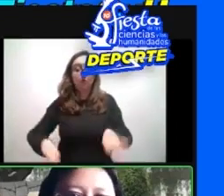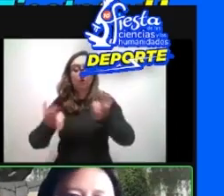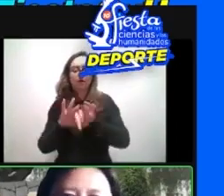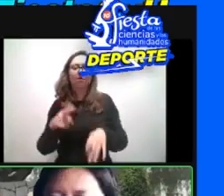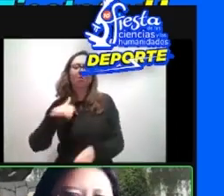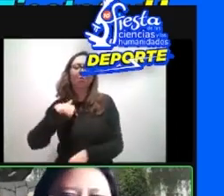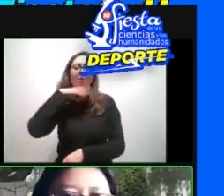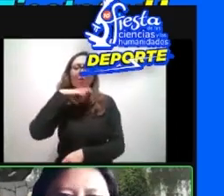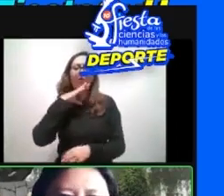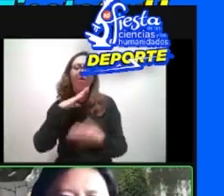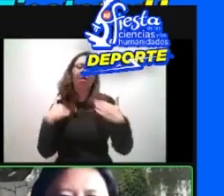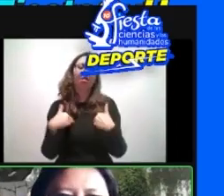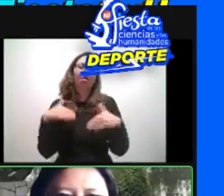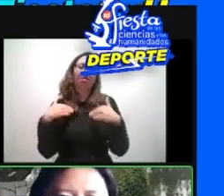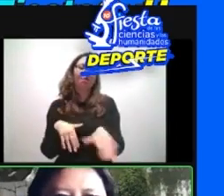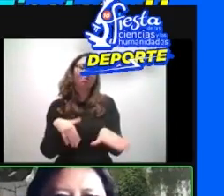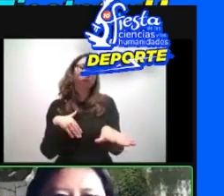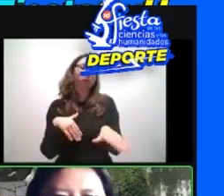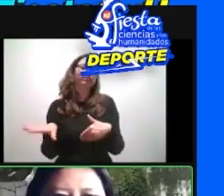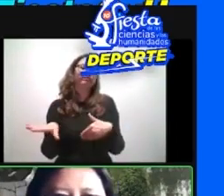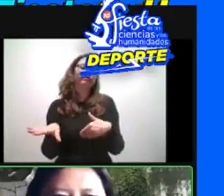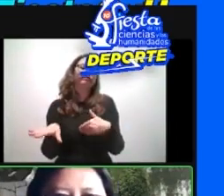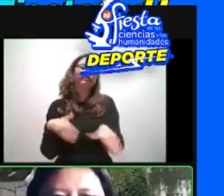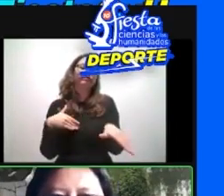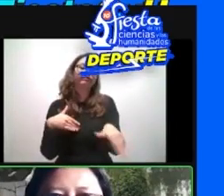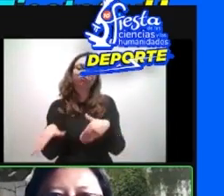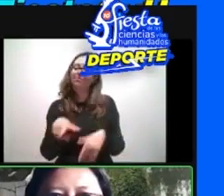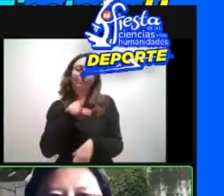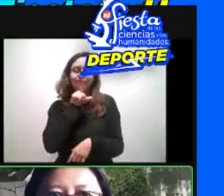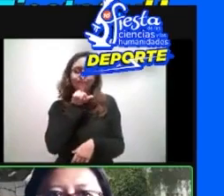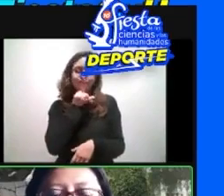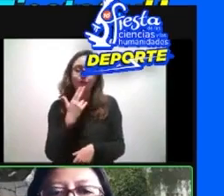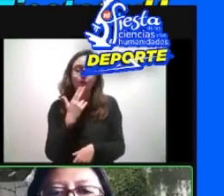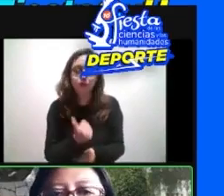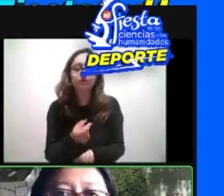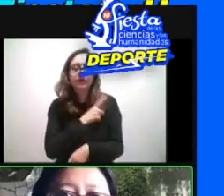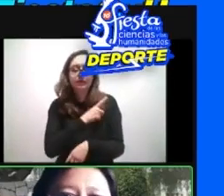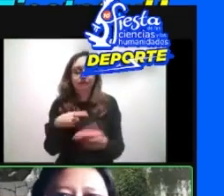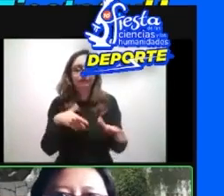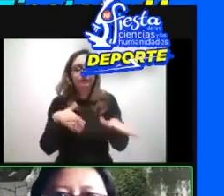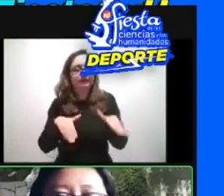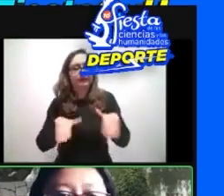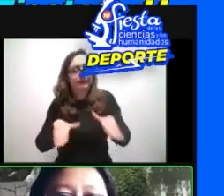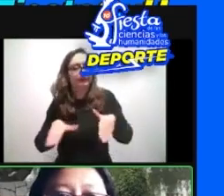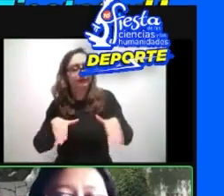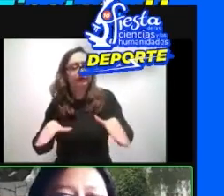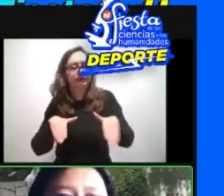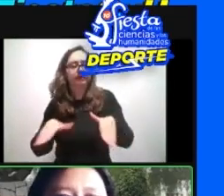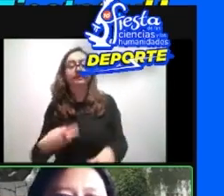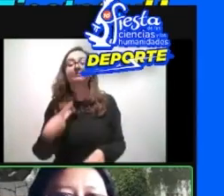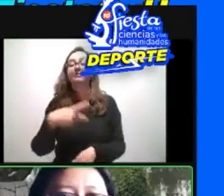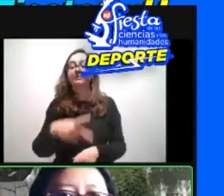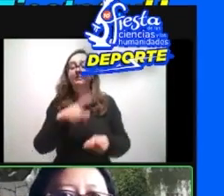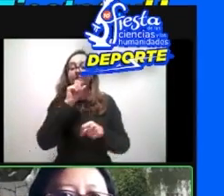estuviera paseando, no tengo ninguna actividad física vigorosa como estábamos señalando. Pero también hay que tener en cuenta la